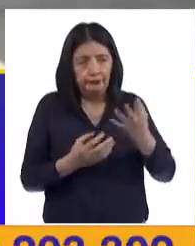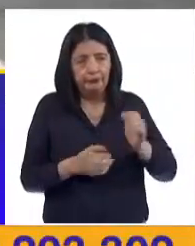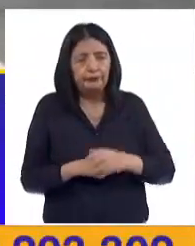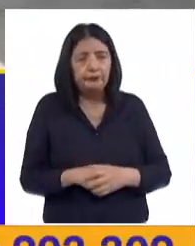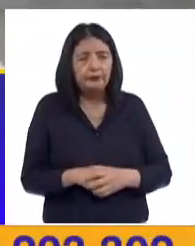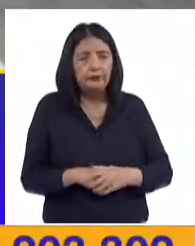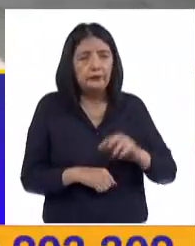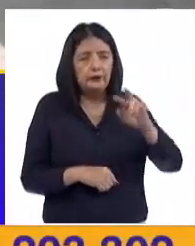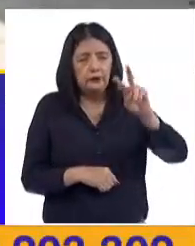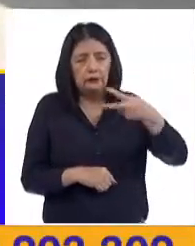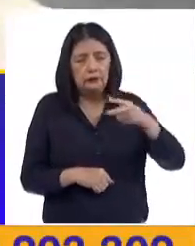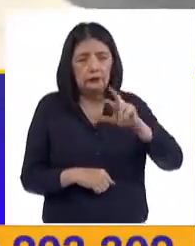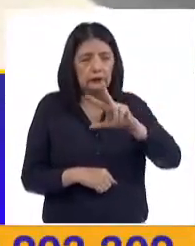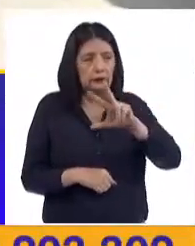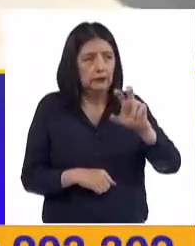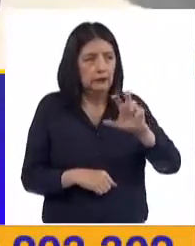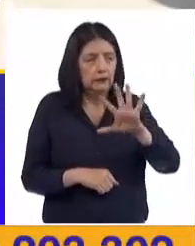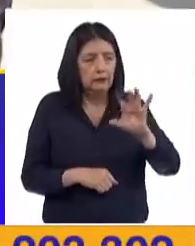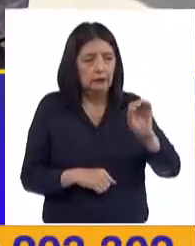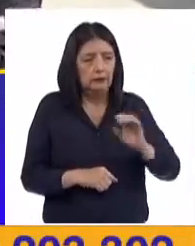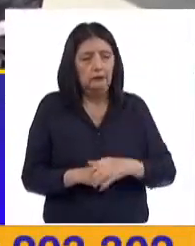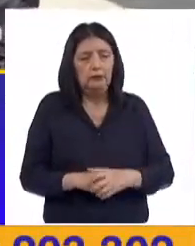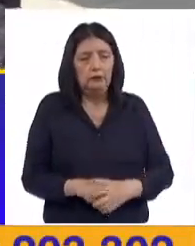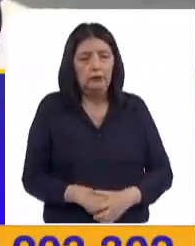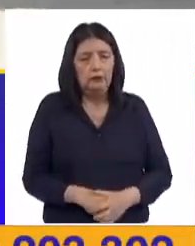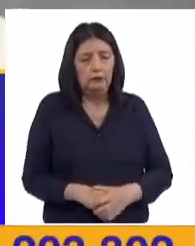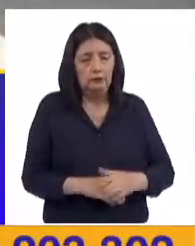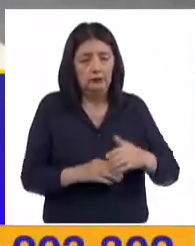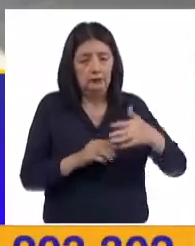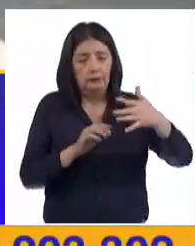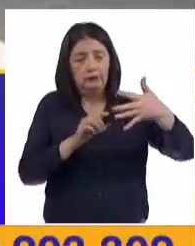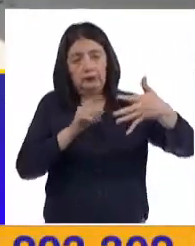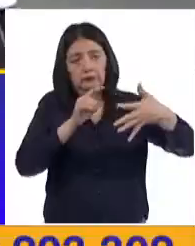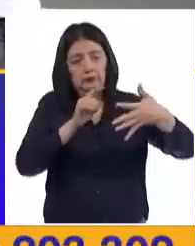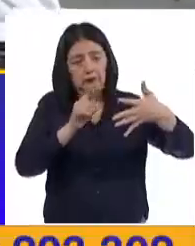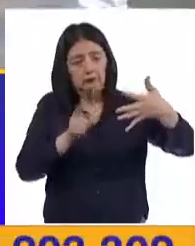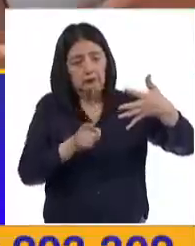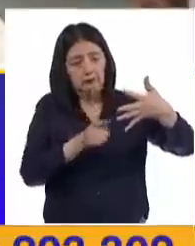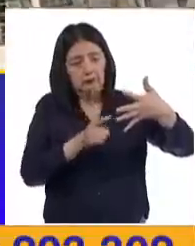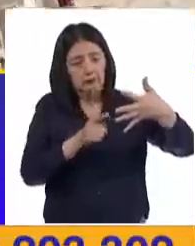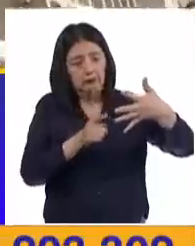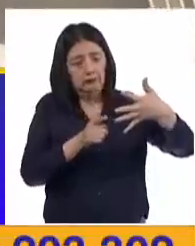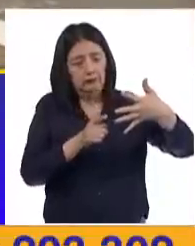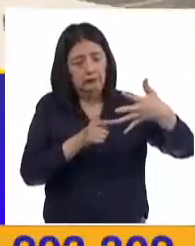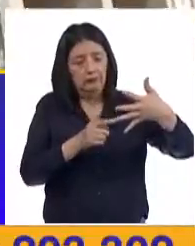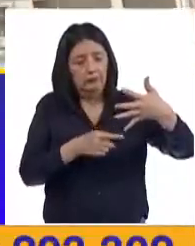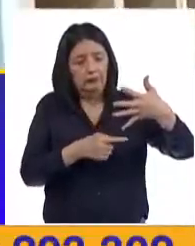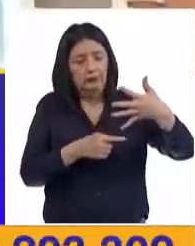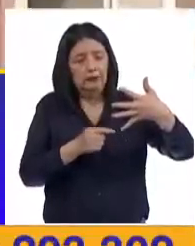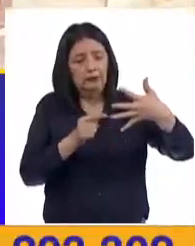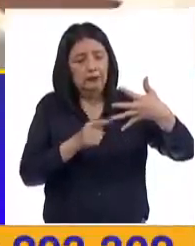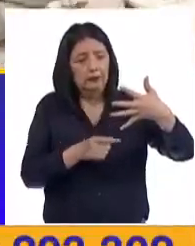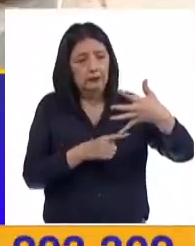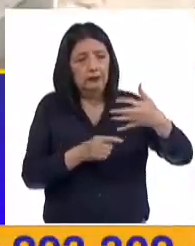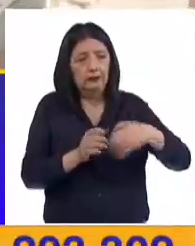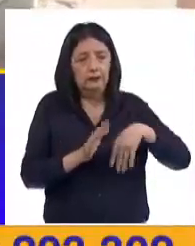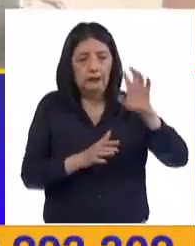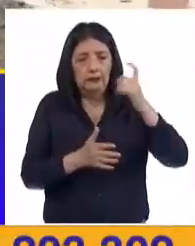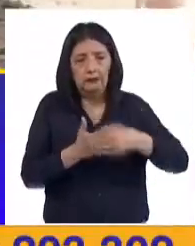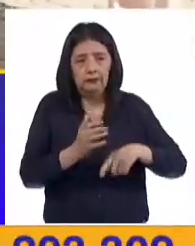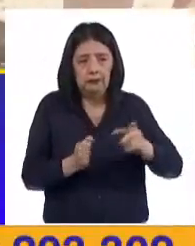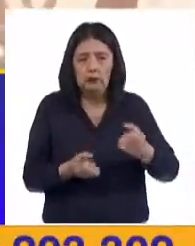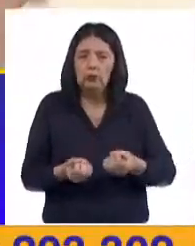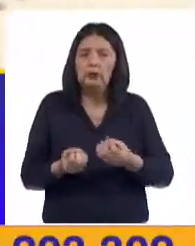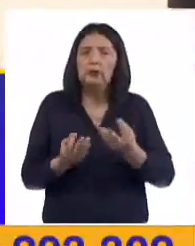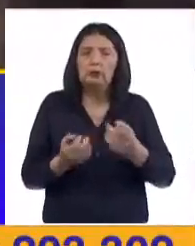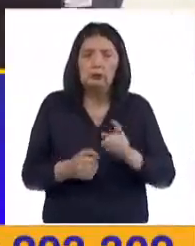favor? 2.350 el sexto. 2.350. Y a partir del tercer piso para abajo, son mucho más elevados los costos. ¿Cuál es